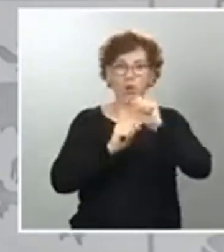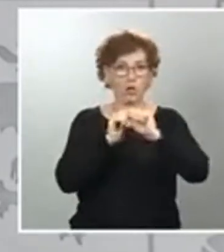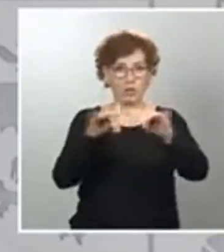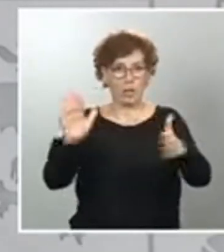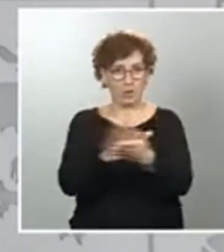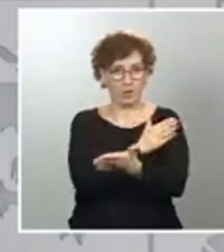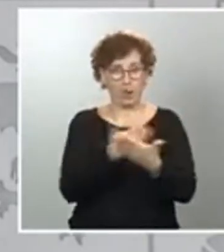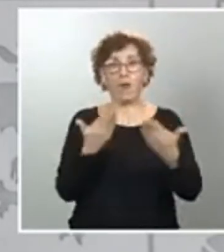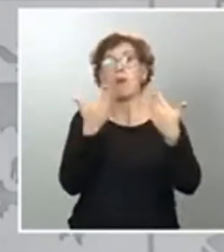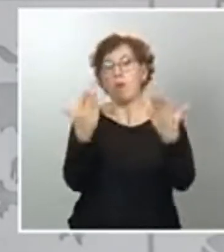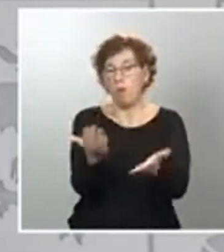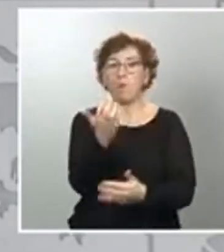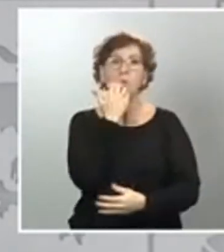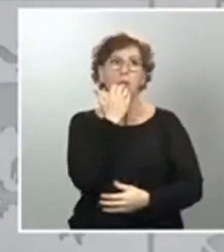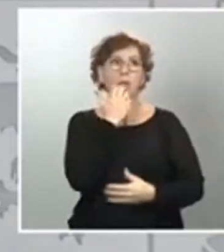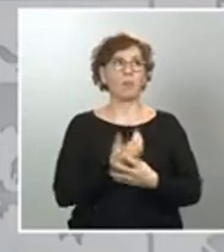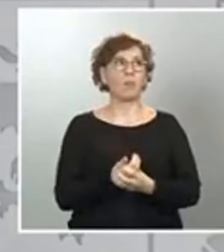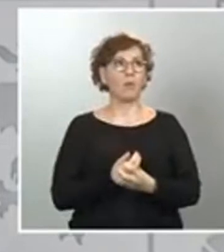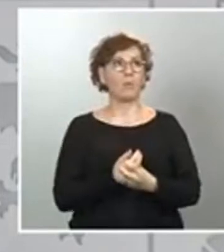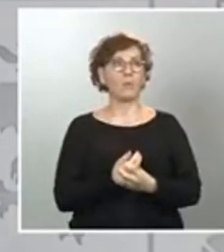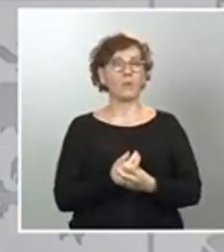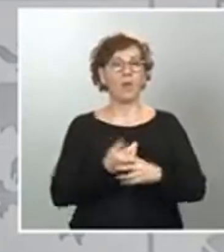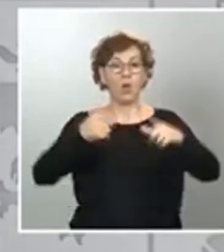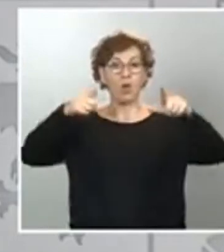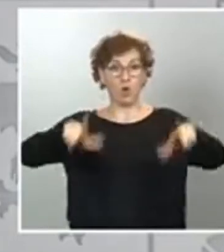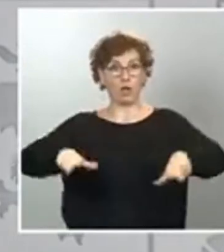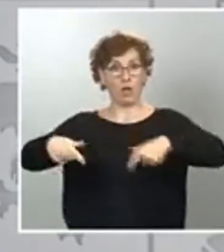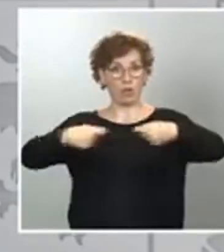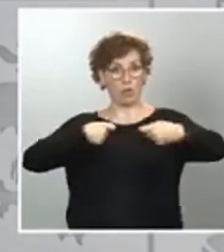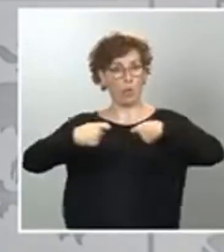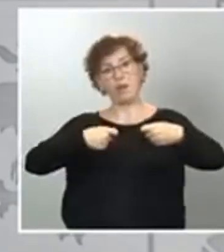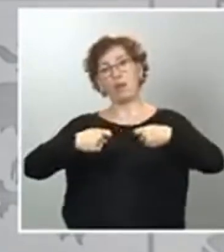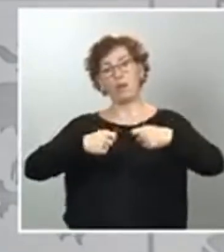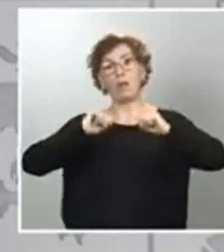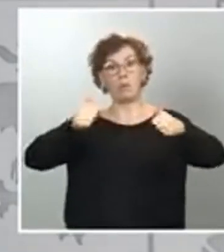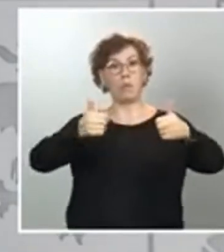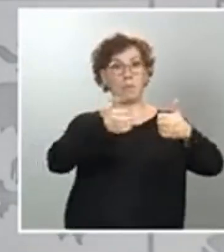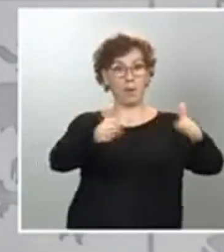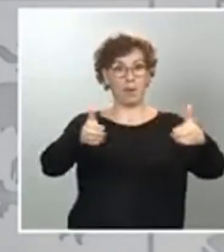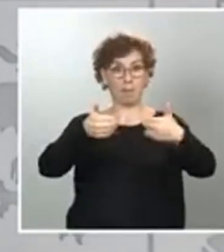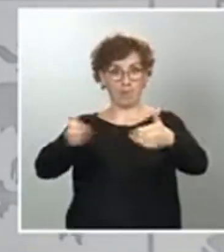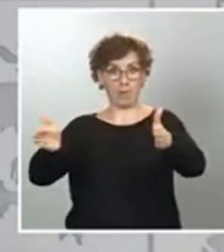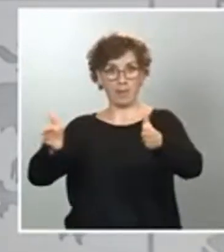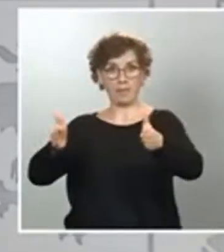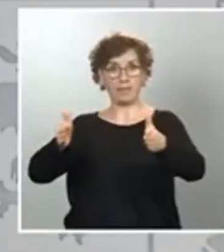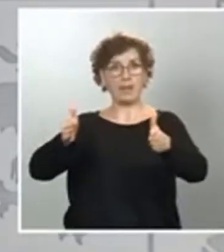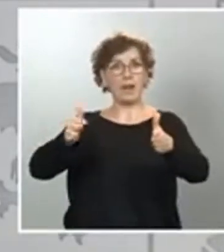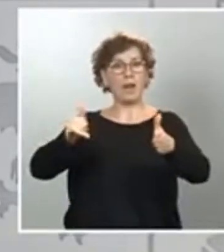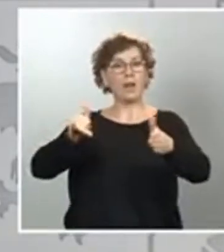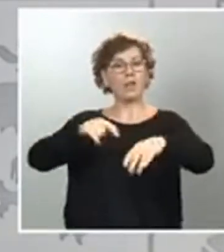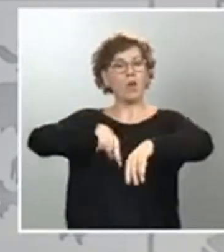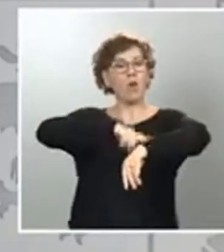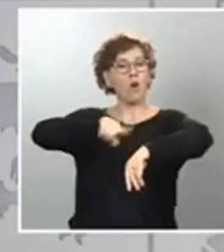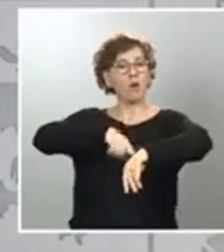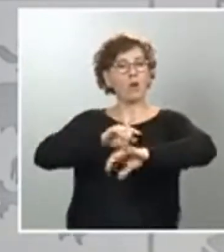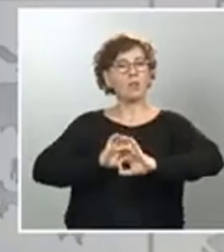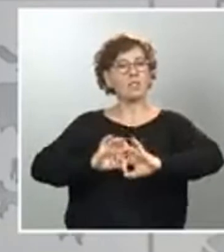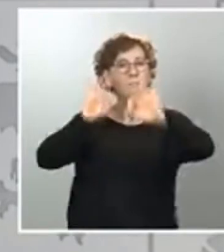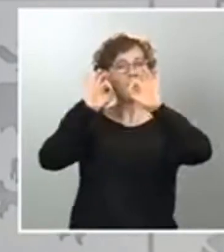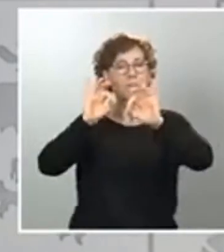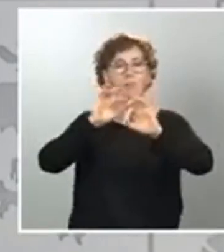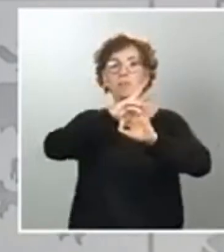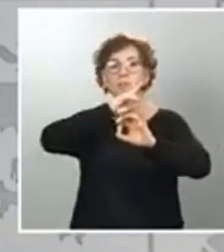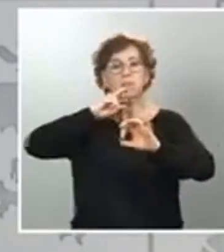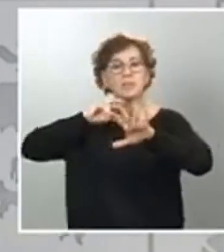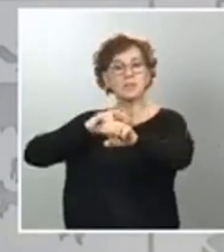que en la reapertura de los locales comerciales, de la actividad comercial, pues vamos a reservar unas horas específicas para los mayores de 65 años,